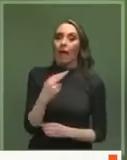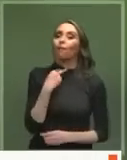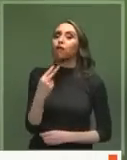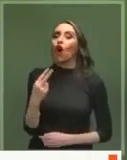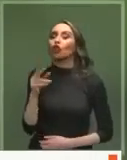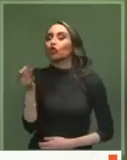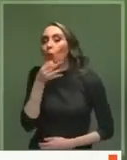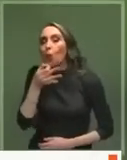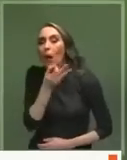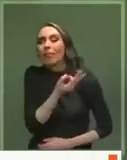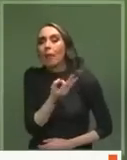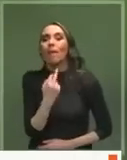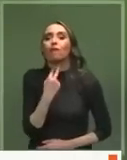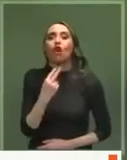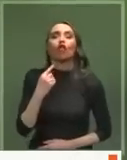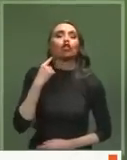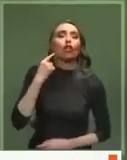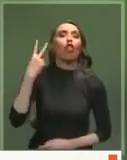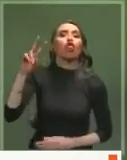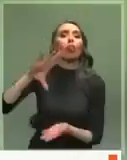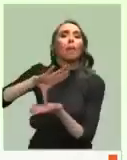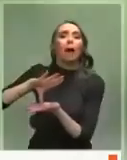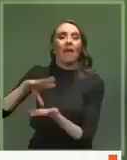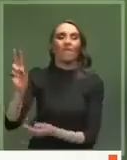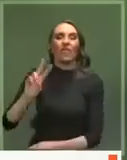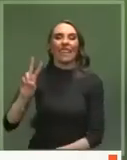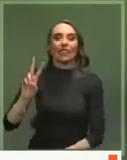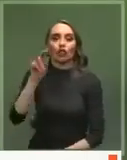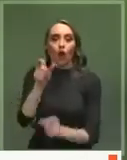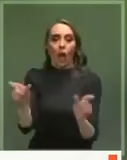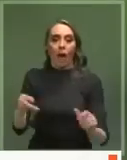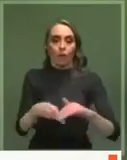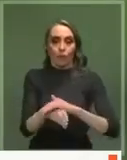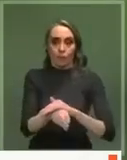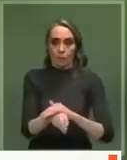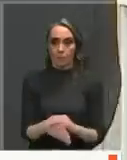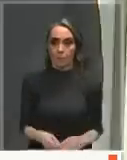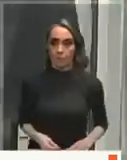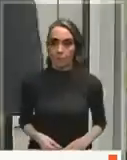qué? ¿Cómo era? Venezolanos.